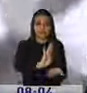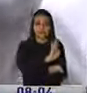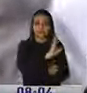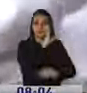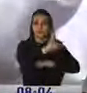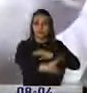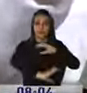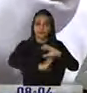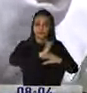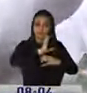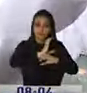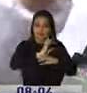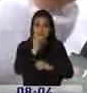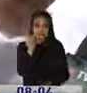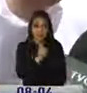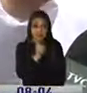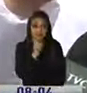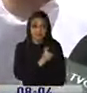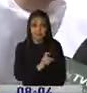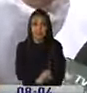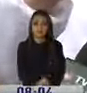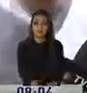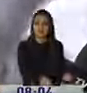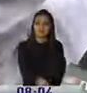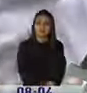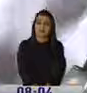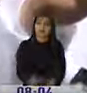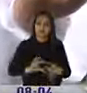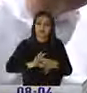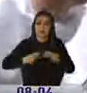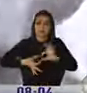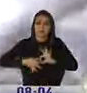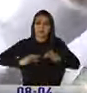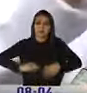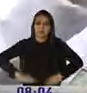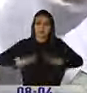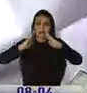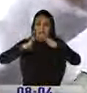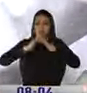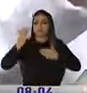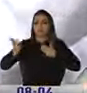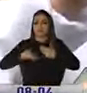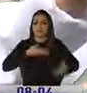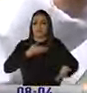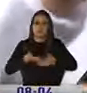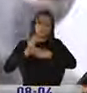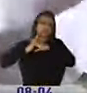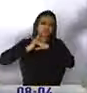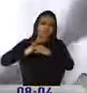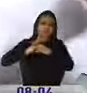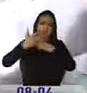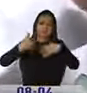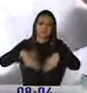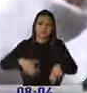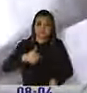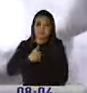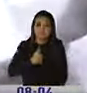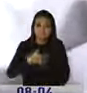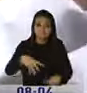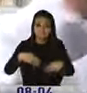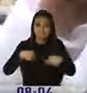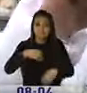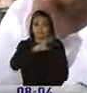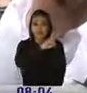Condado, si es necesario encadenarnos a nuestras propiedades, lo haremos. Hoy la resistencia es directa. No seremos solo